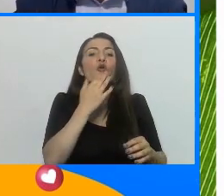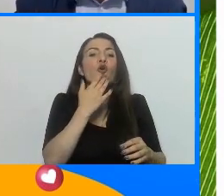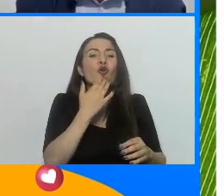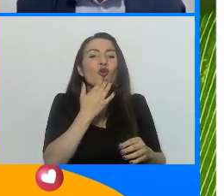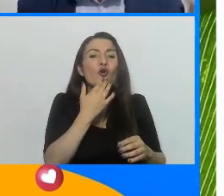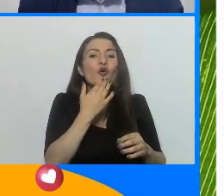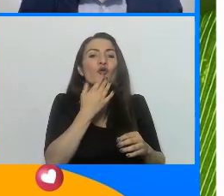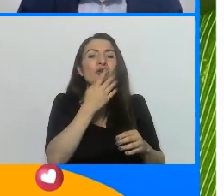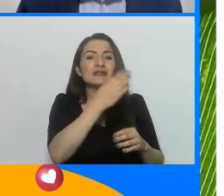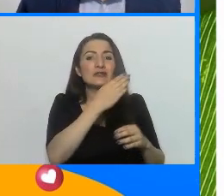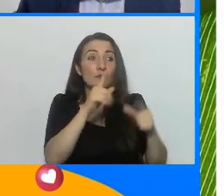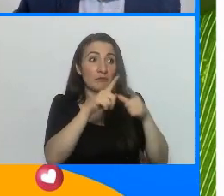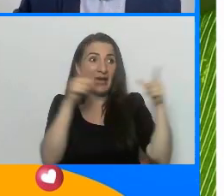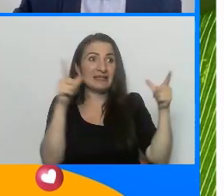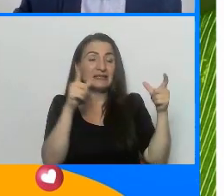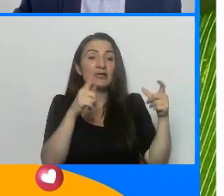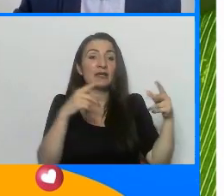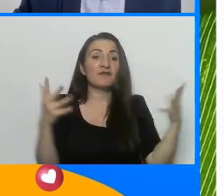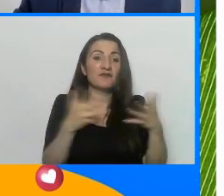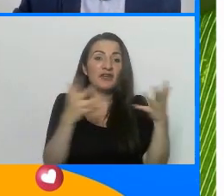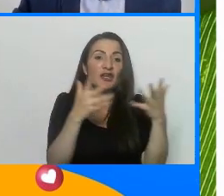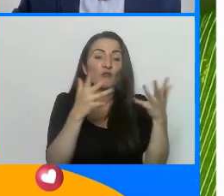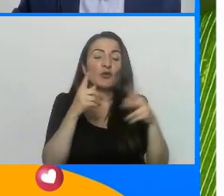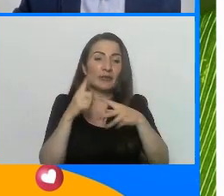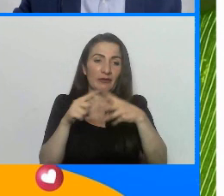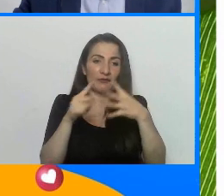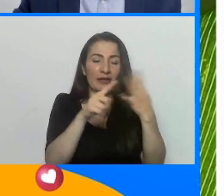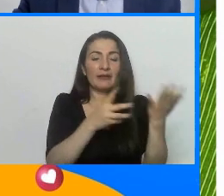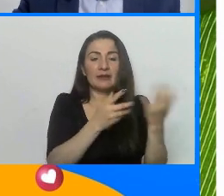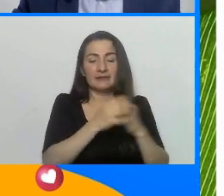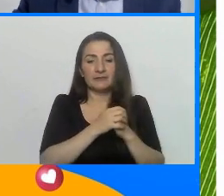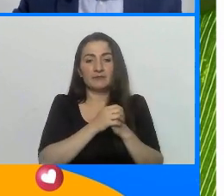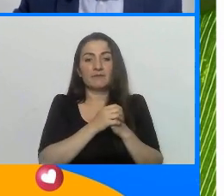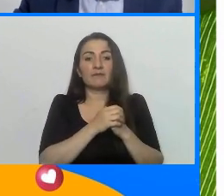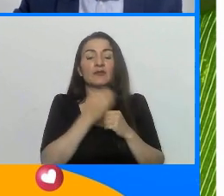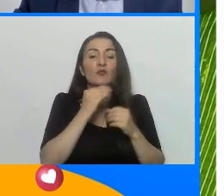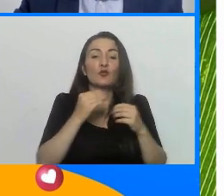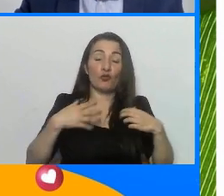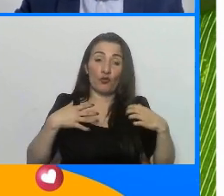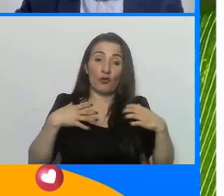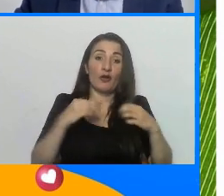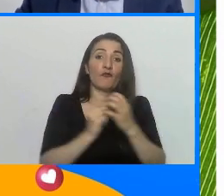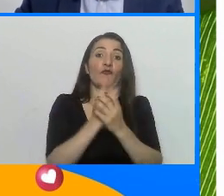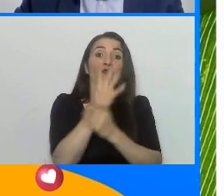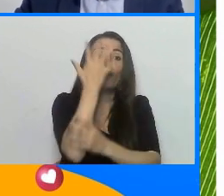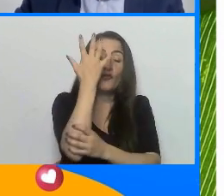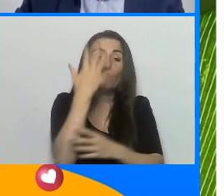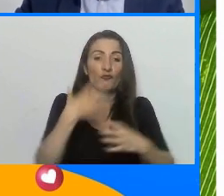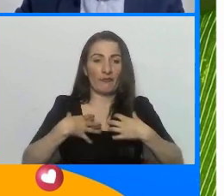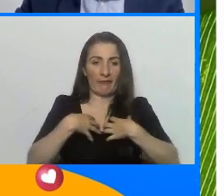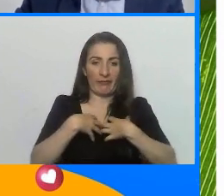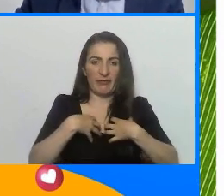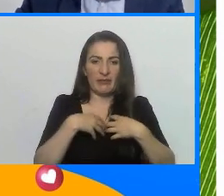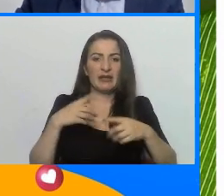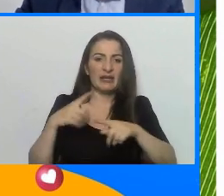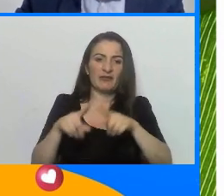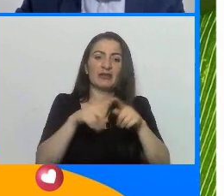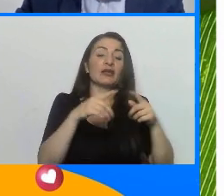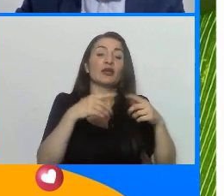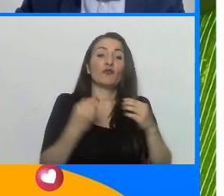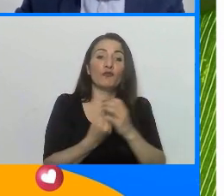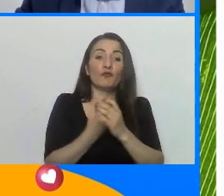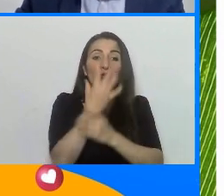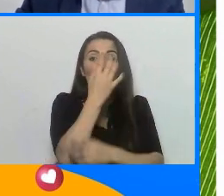ecosistema amplísimo con características semejantes en cuanto a flora y a condiciones ambientales. Entonces, por ejemplo, mire, esto que